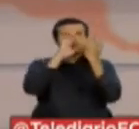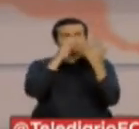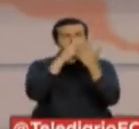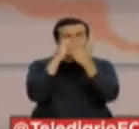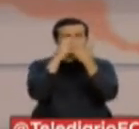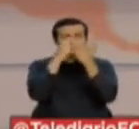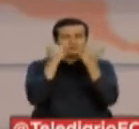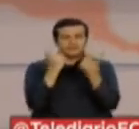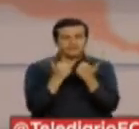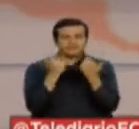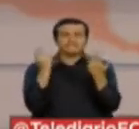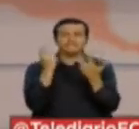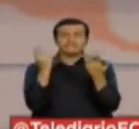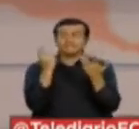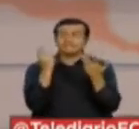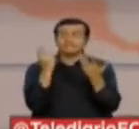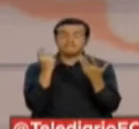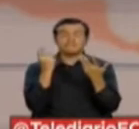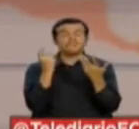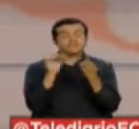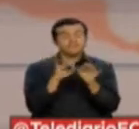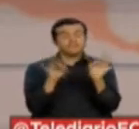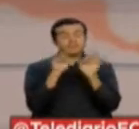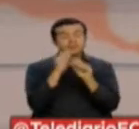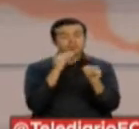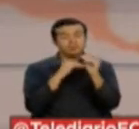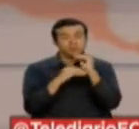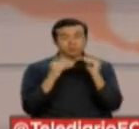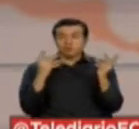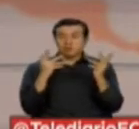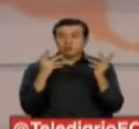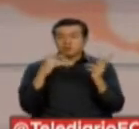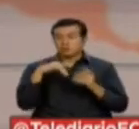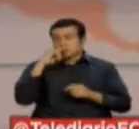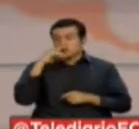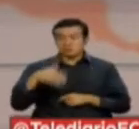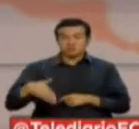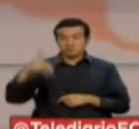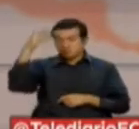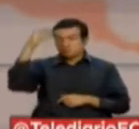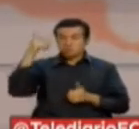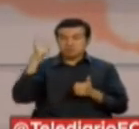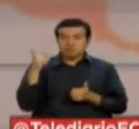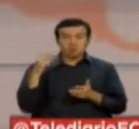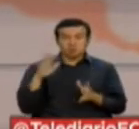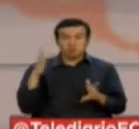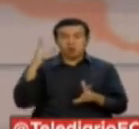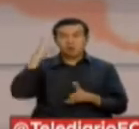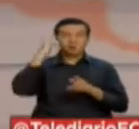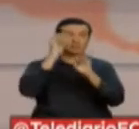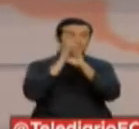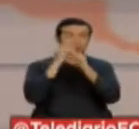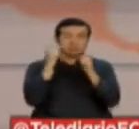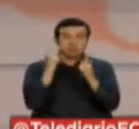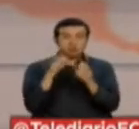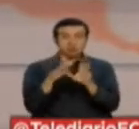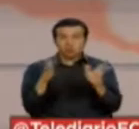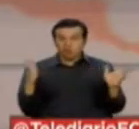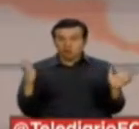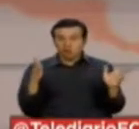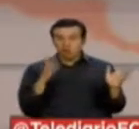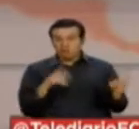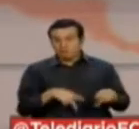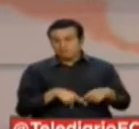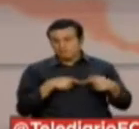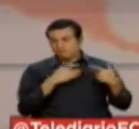apropiadas, tiene impacto directo en el crecimiento de los niños y en el desarrollo para el largo plazo. Señala la trayectoria de